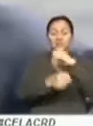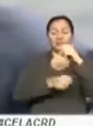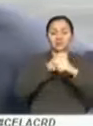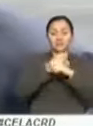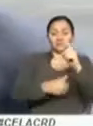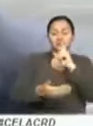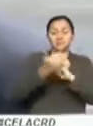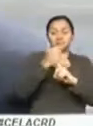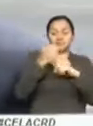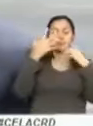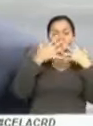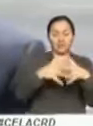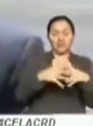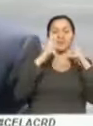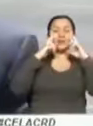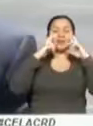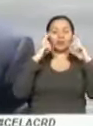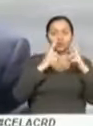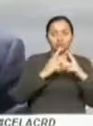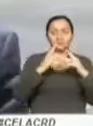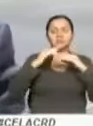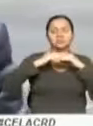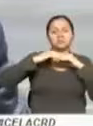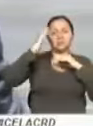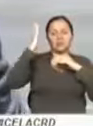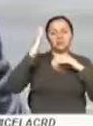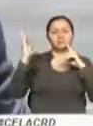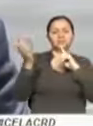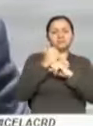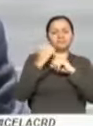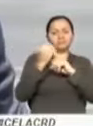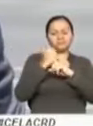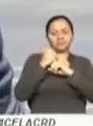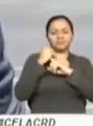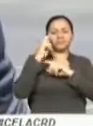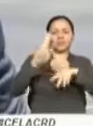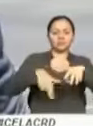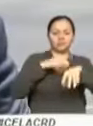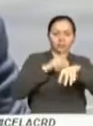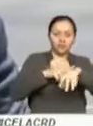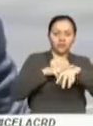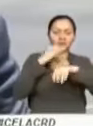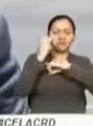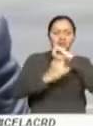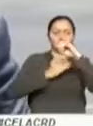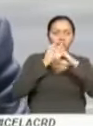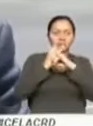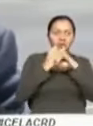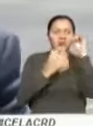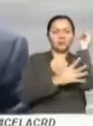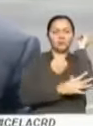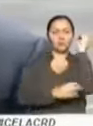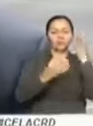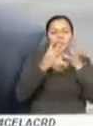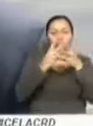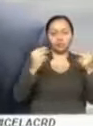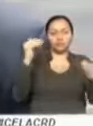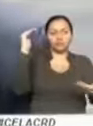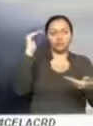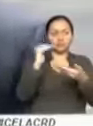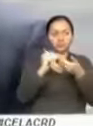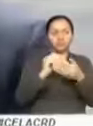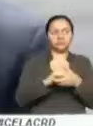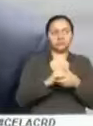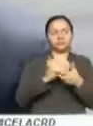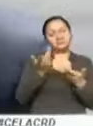la década de mayores logros, reducción de pobreza, crecimiento, reducción de la desigualdad. Por